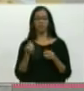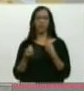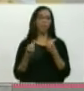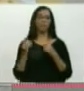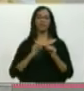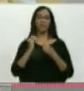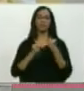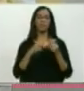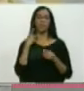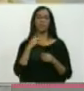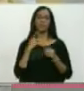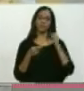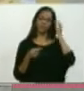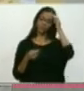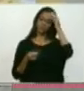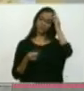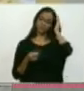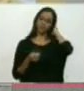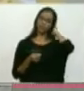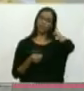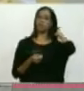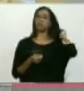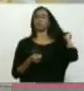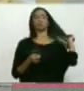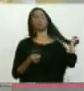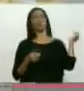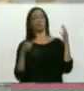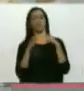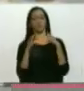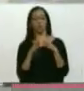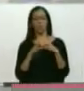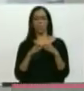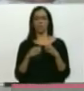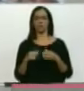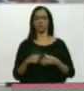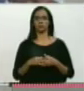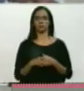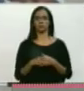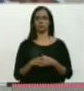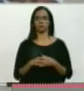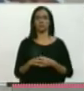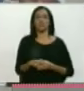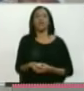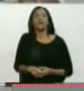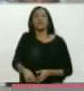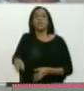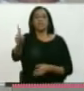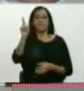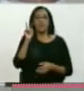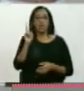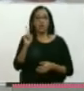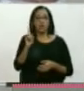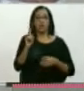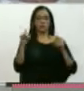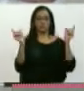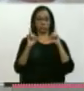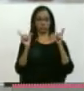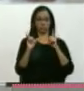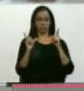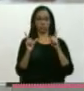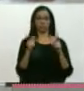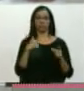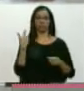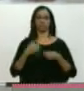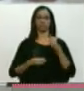política por carteles, por empresas electorales. Que si algún pedido de extradición tiene que